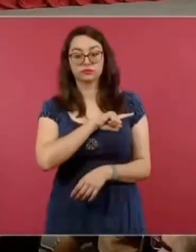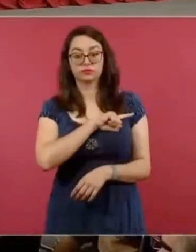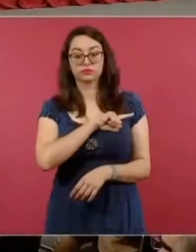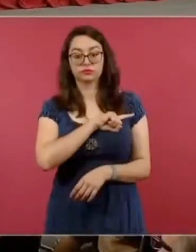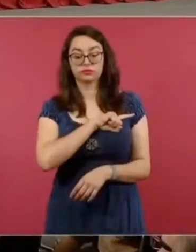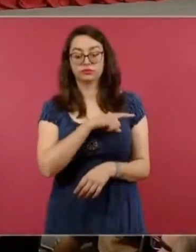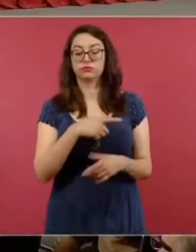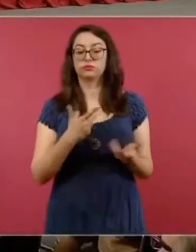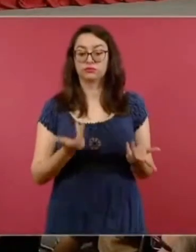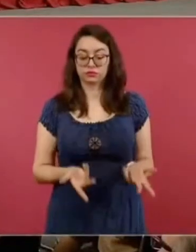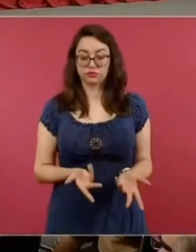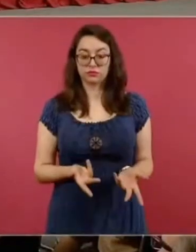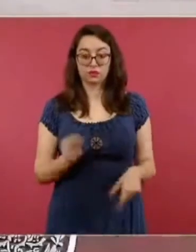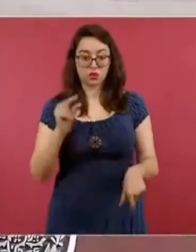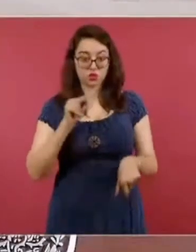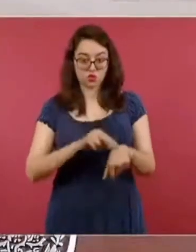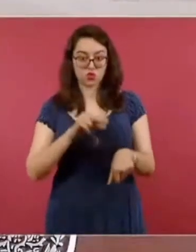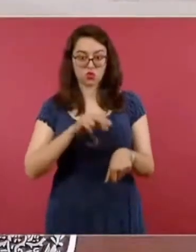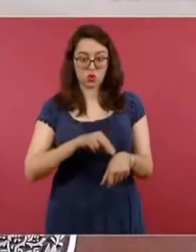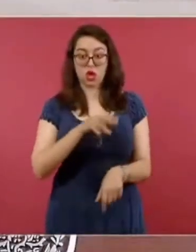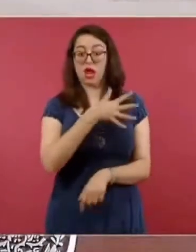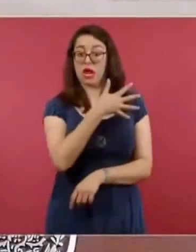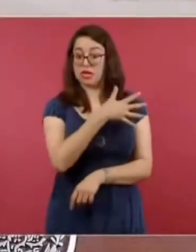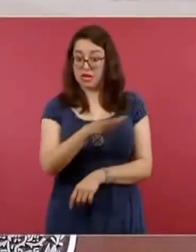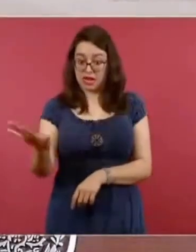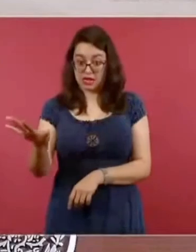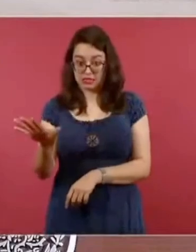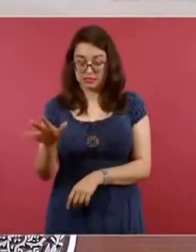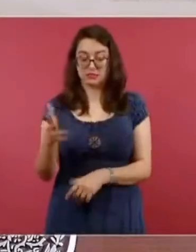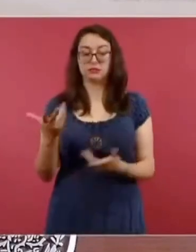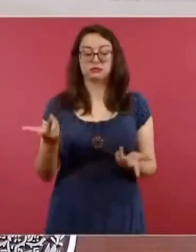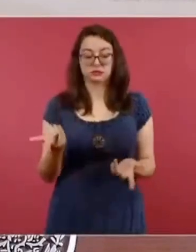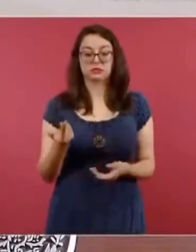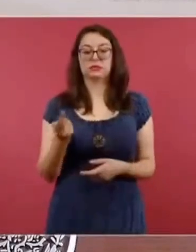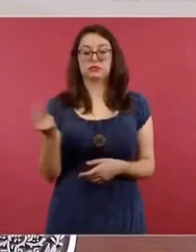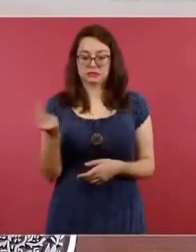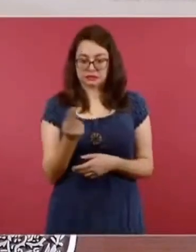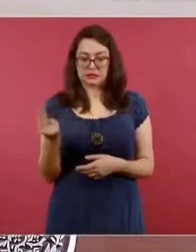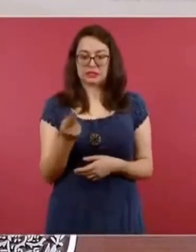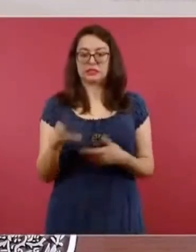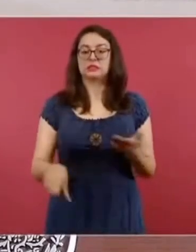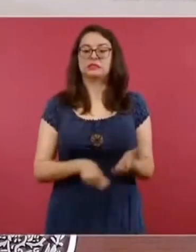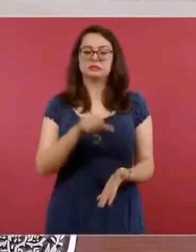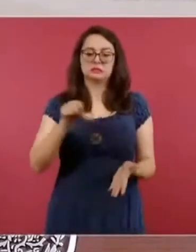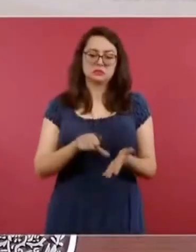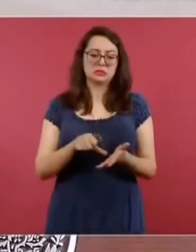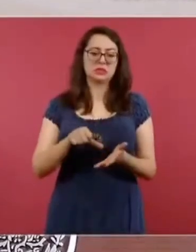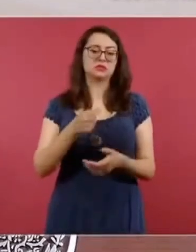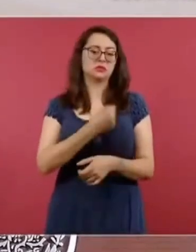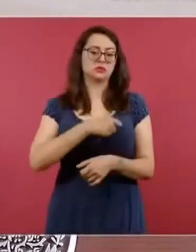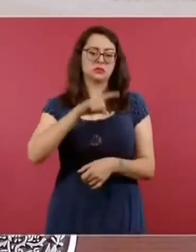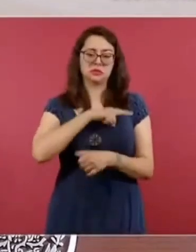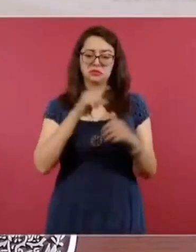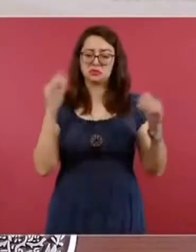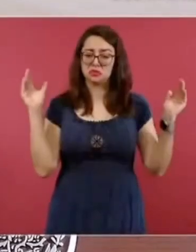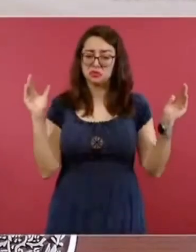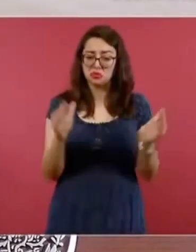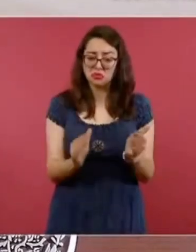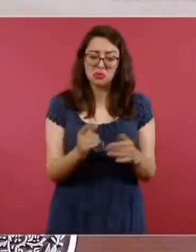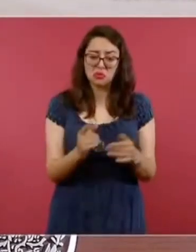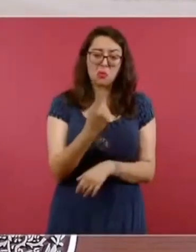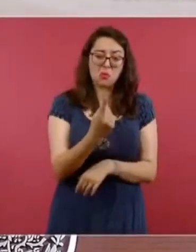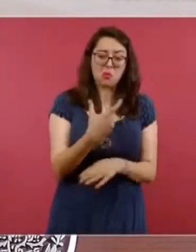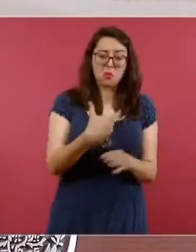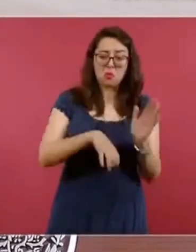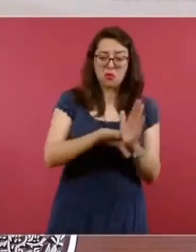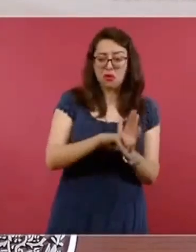que tienen necesidad de médicos generales, de los que comentábamos, centros de salud muy pequeños, de 1 o 2 consultorios, se